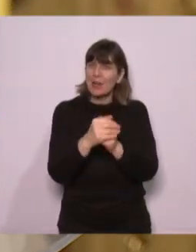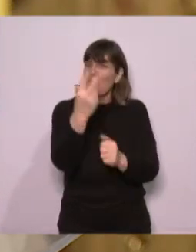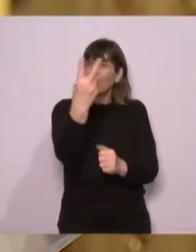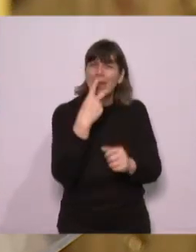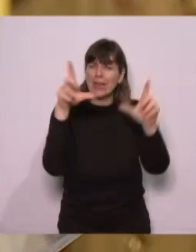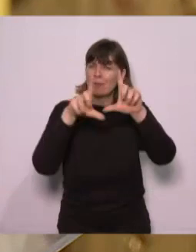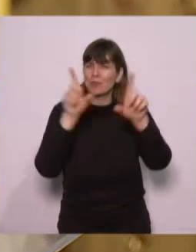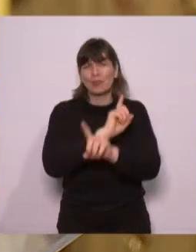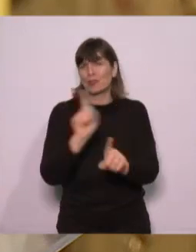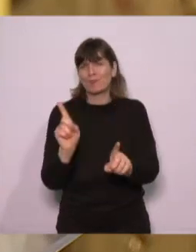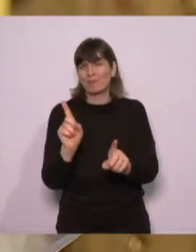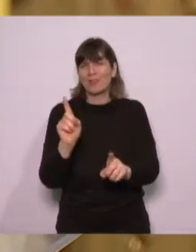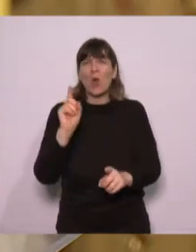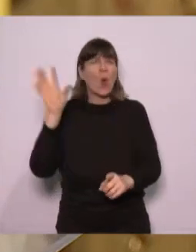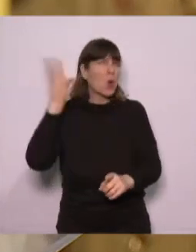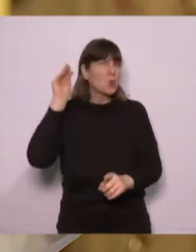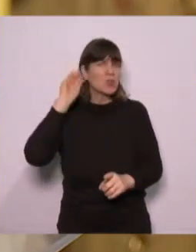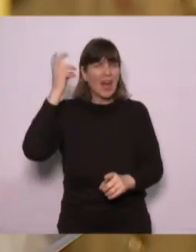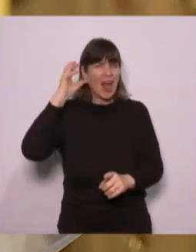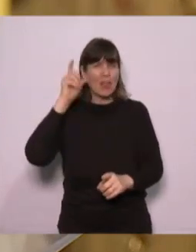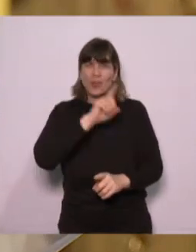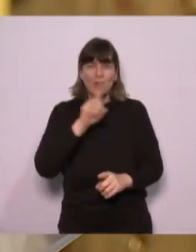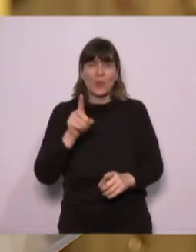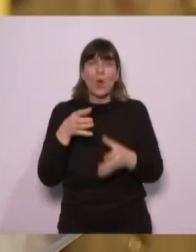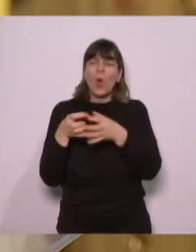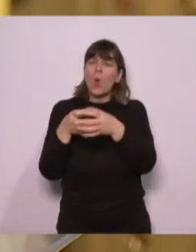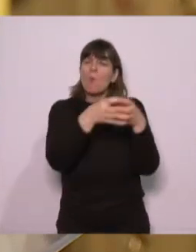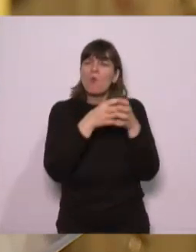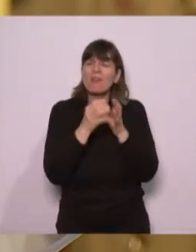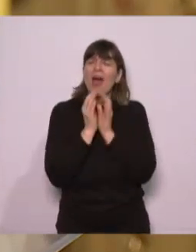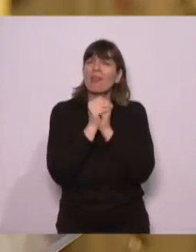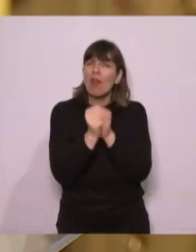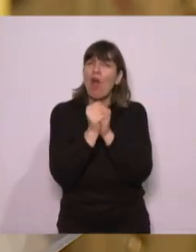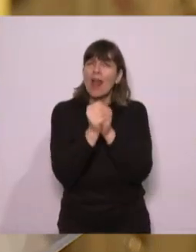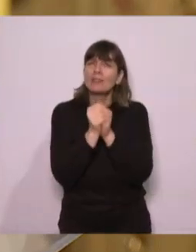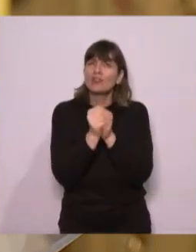la televisión o escuchan la radio. Es una gran comunidad de oración.